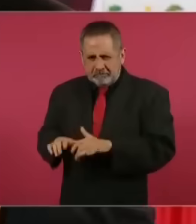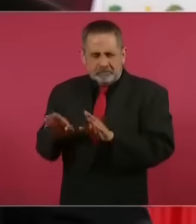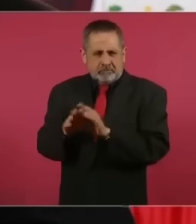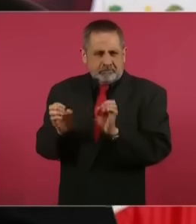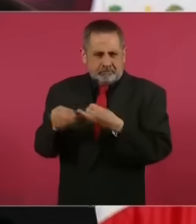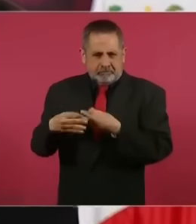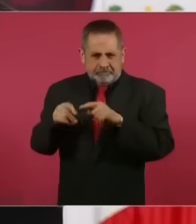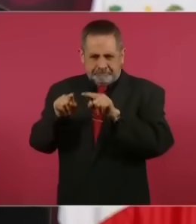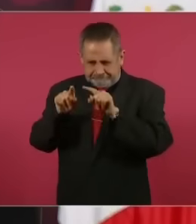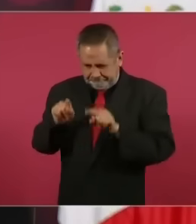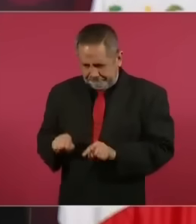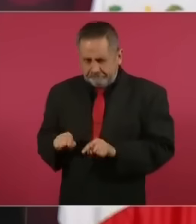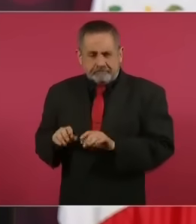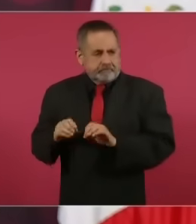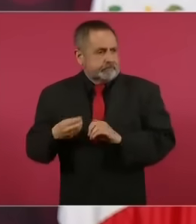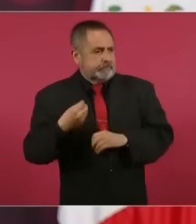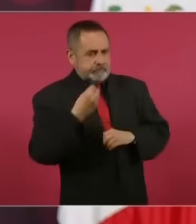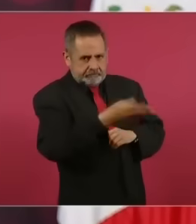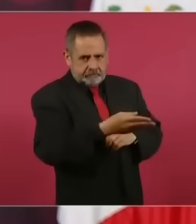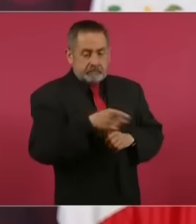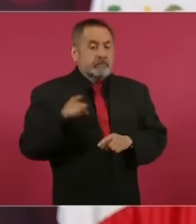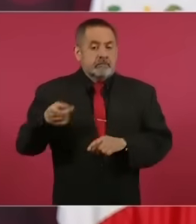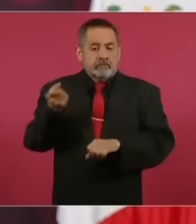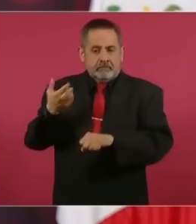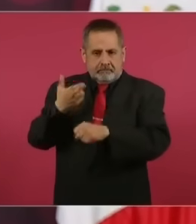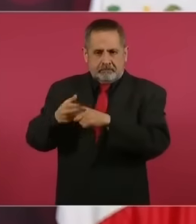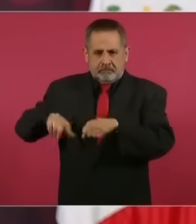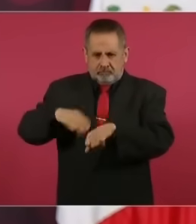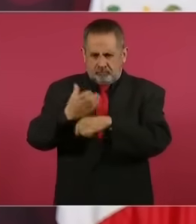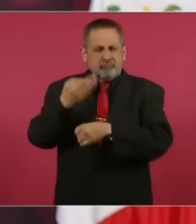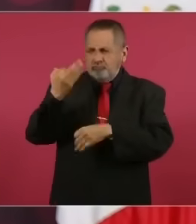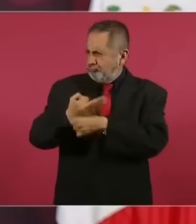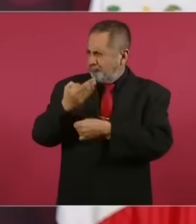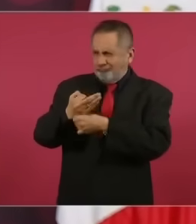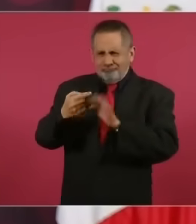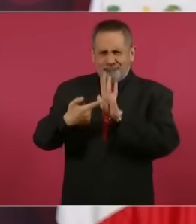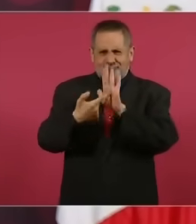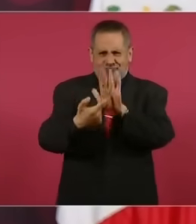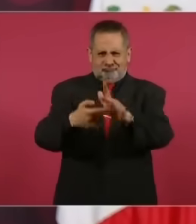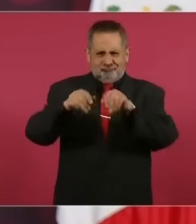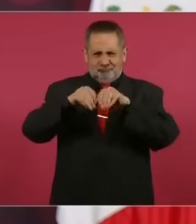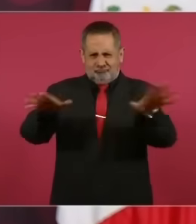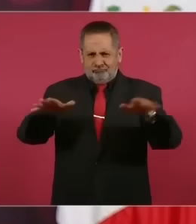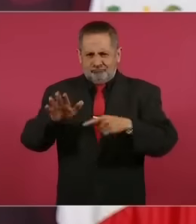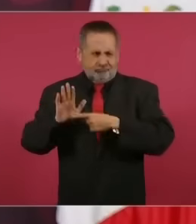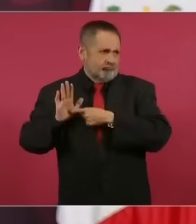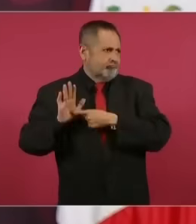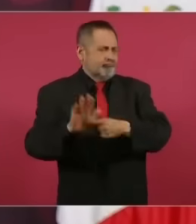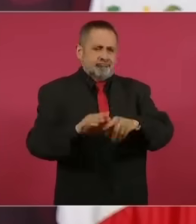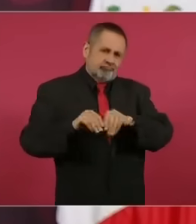oficio la secretaria de Gobernación, hoy lo van a conocer.